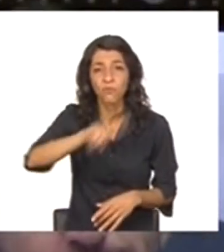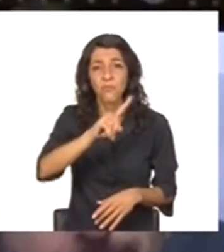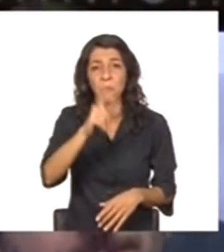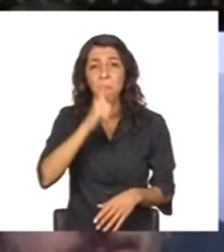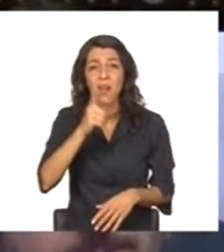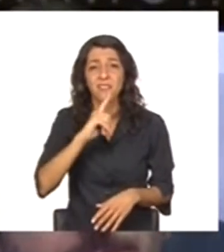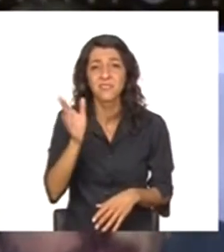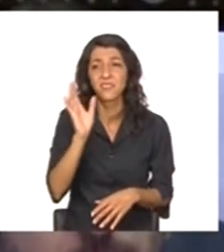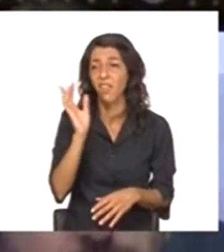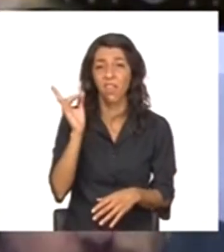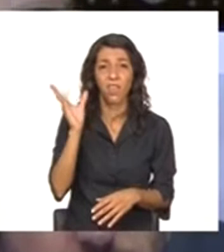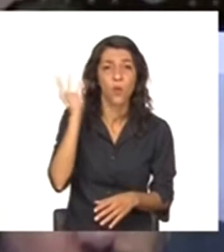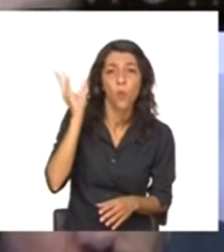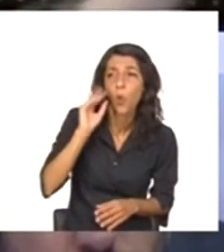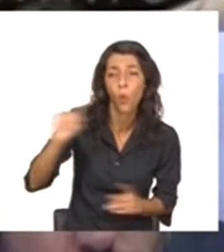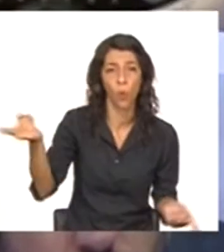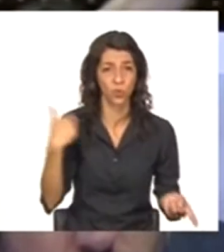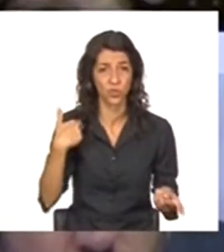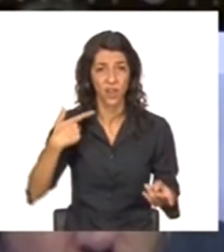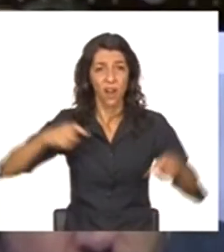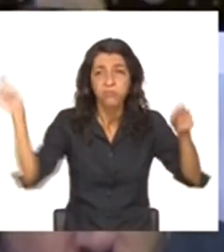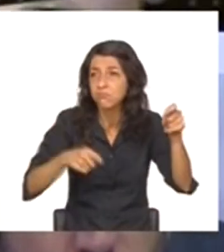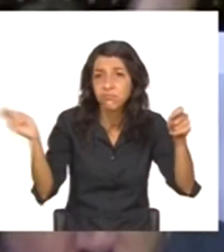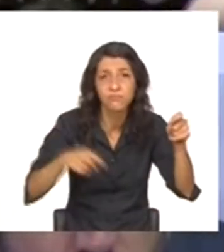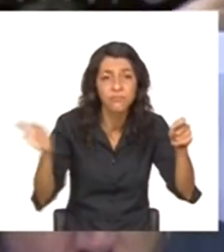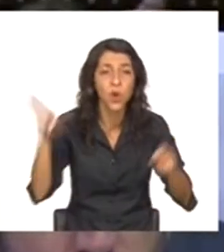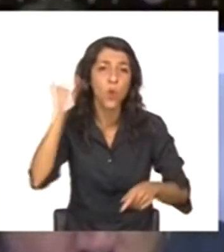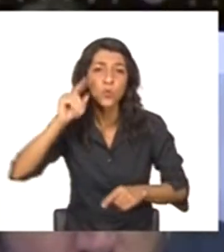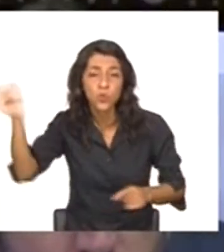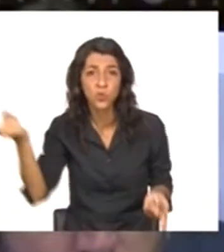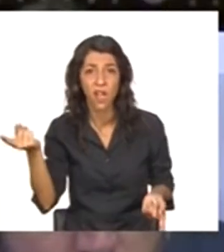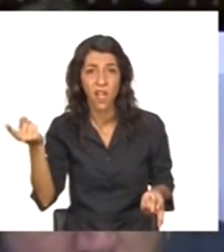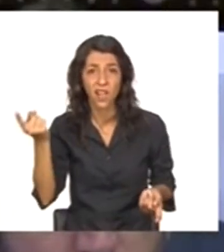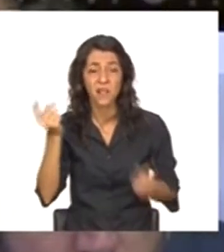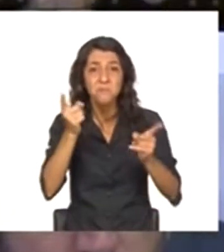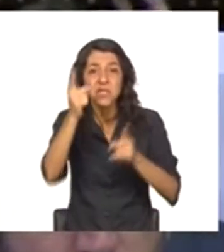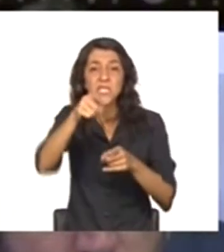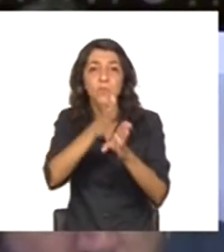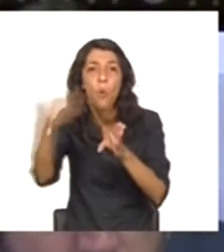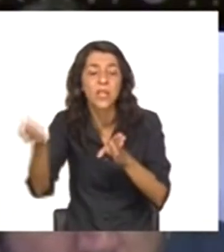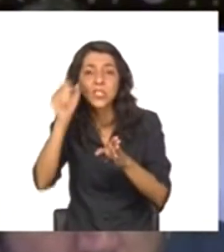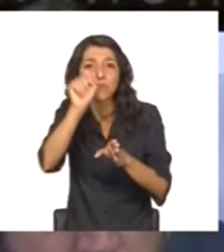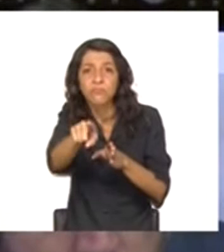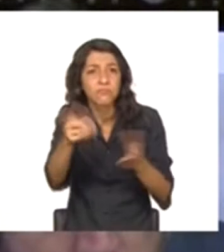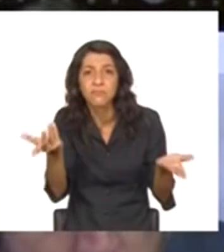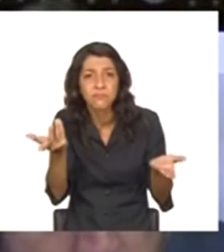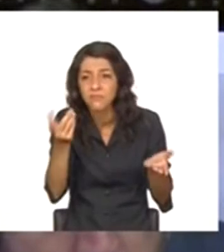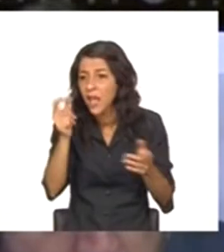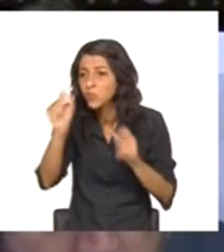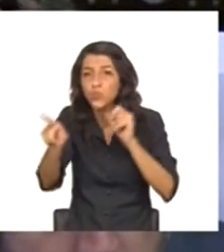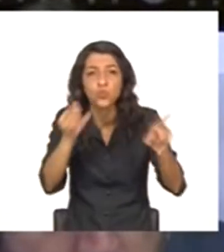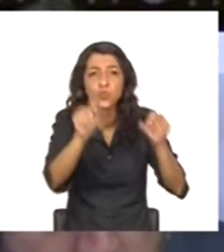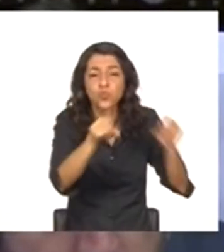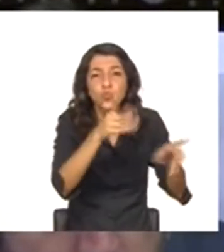porque los que están caceroleando son sus vecinos. Son los vecinos de cada una de sus ciudades, de cada uno de sus